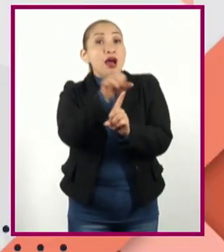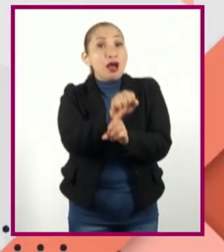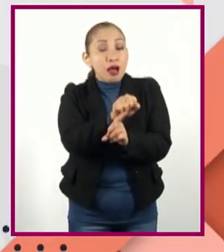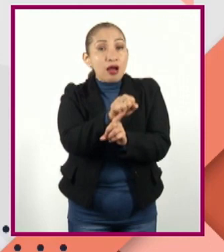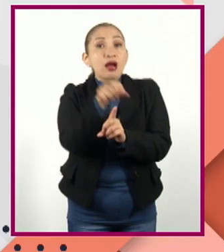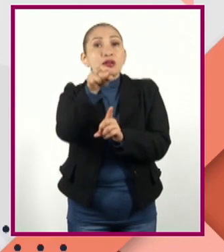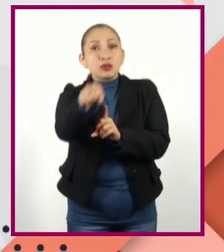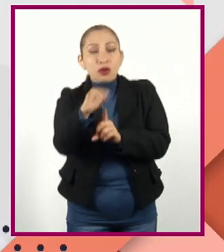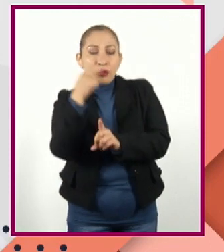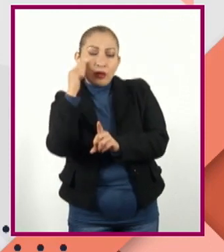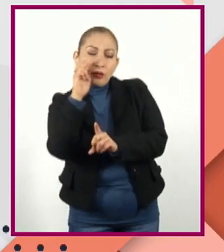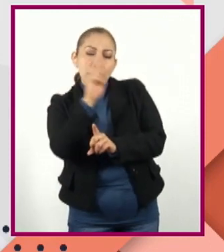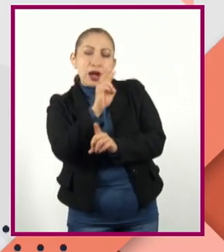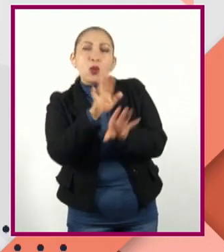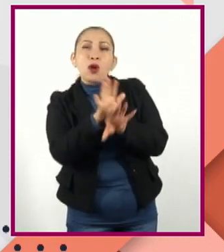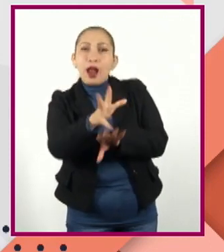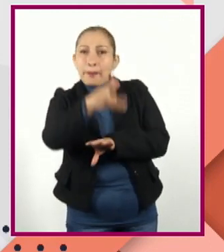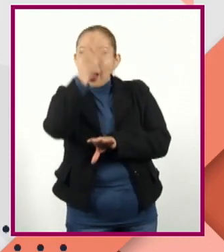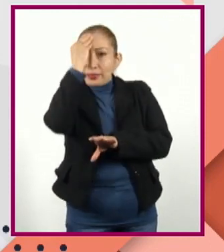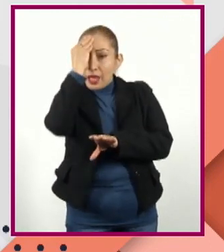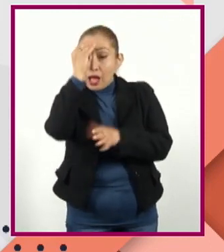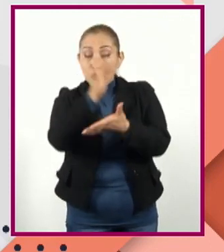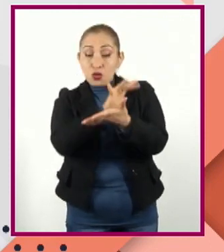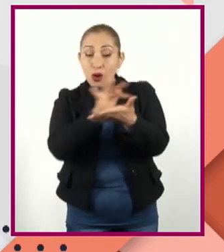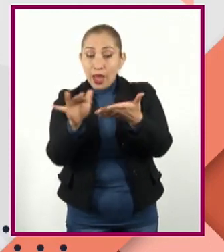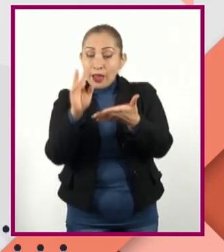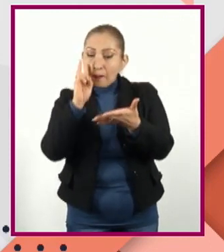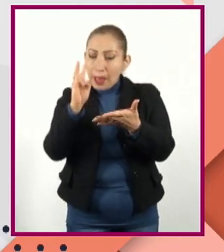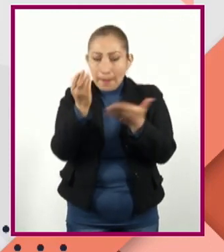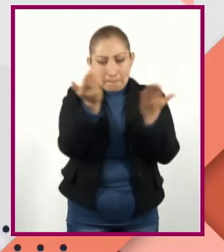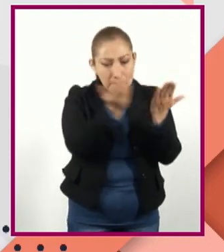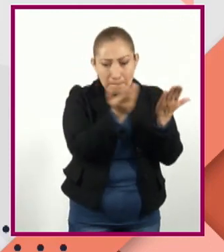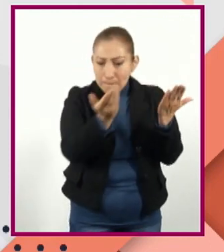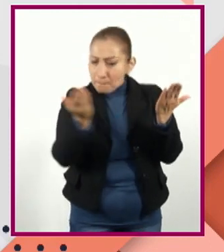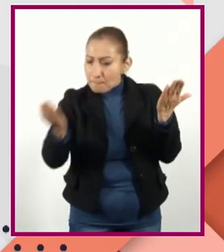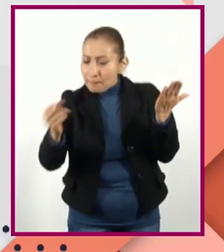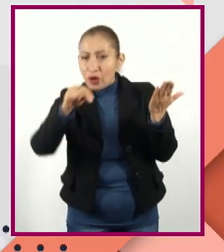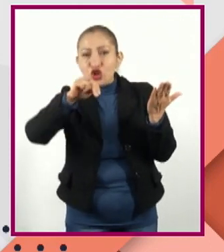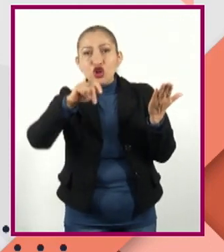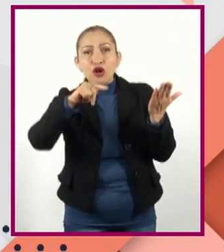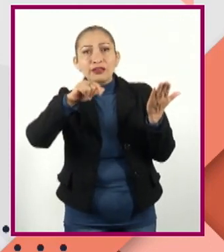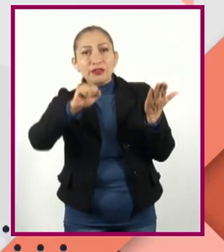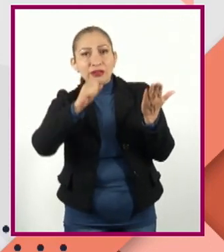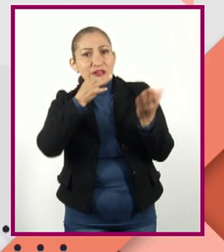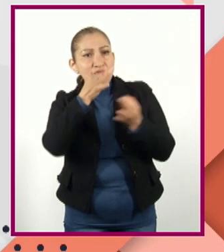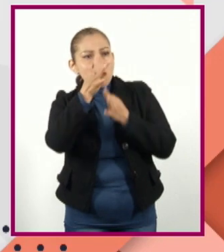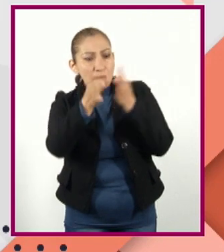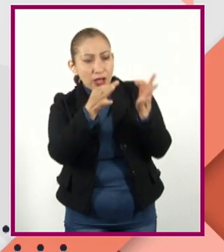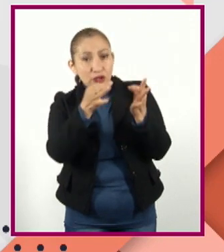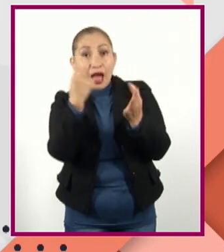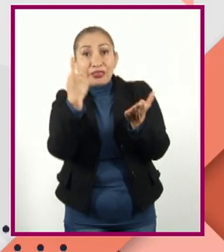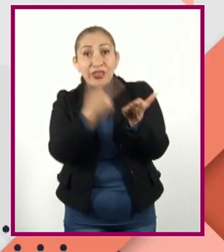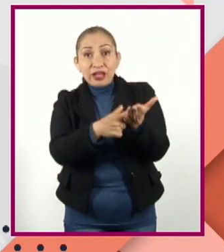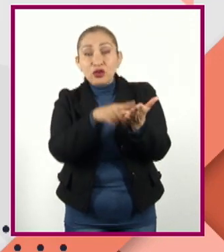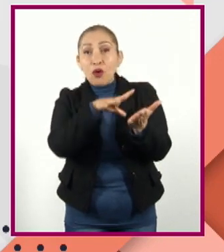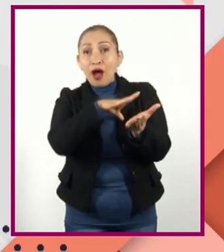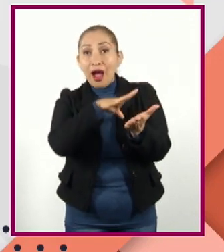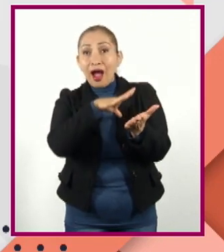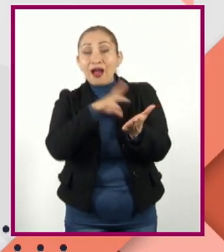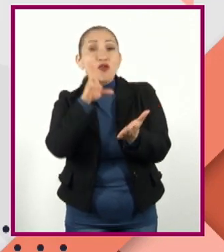revisaremos el aprendizaje esperado, lee y compara notas informativas sobre una noticia que se publica en diversos